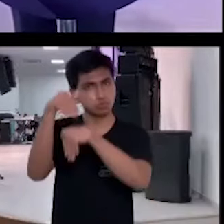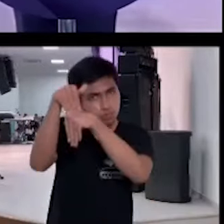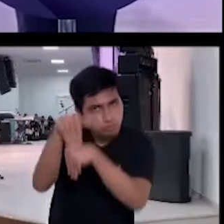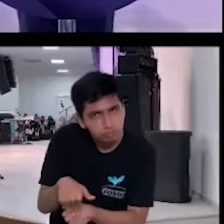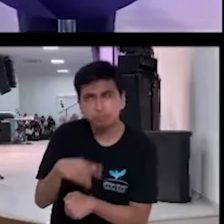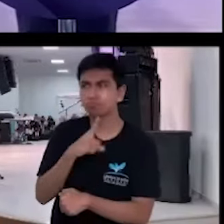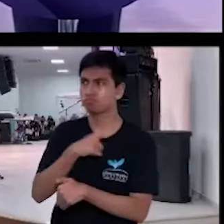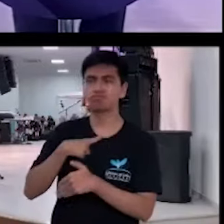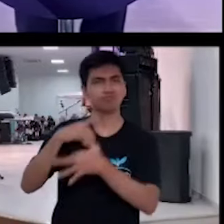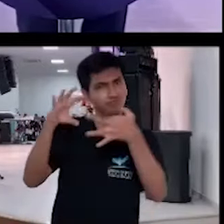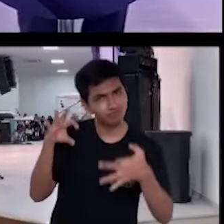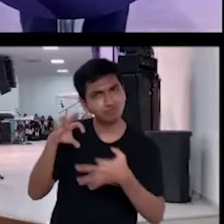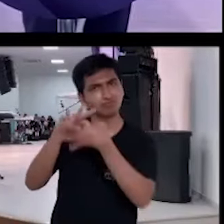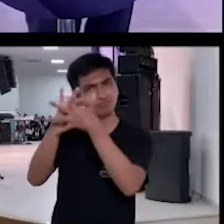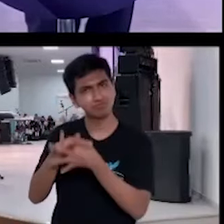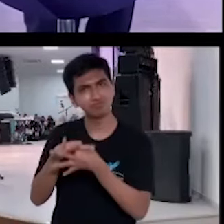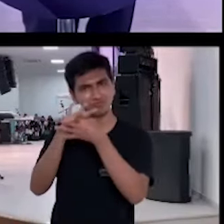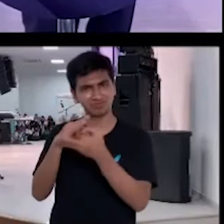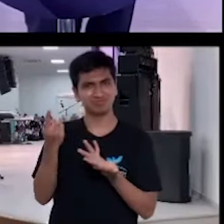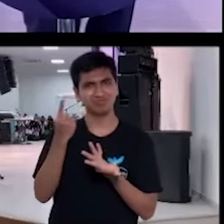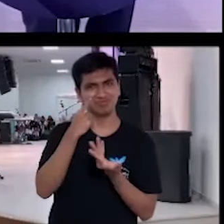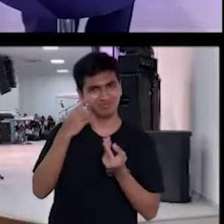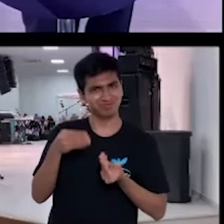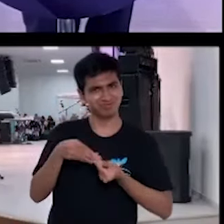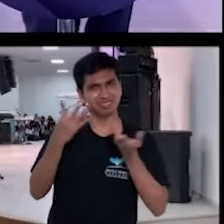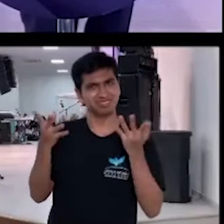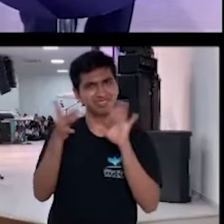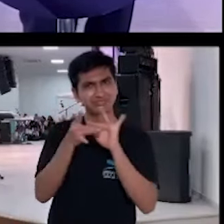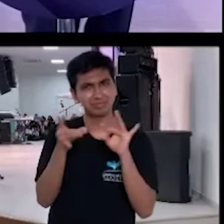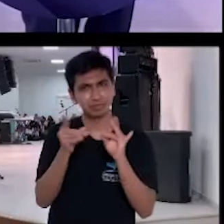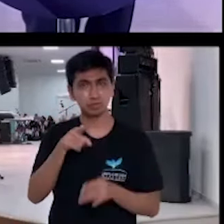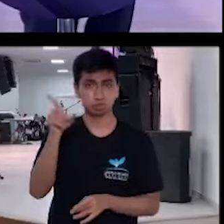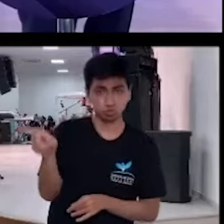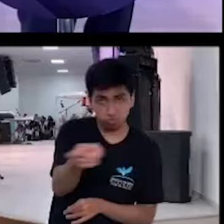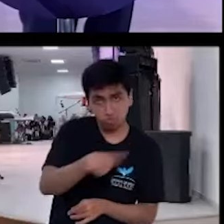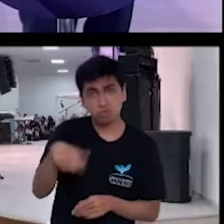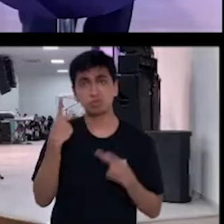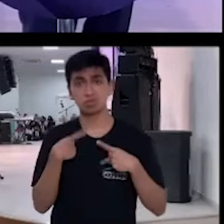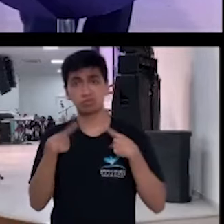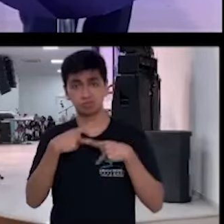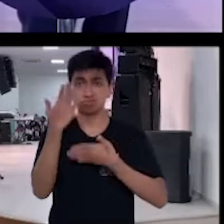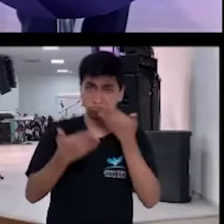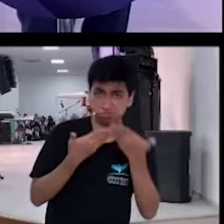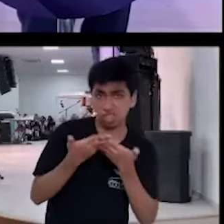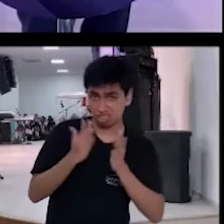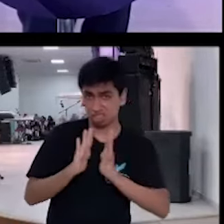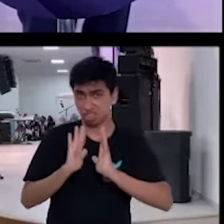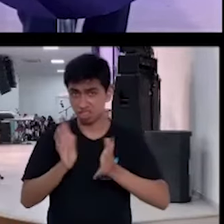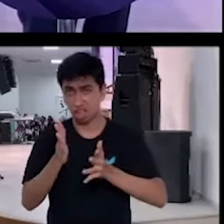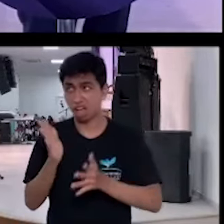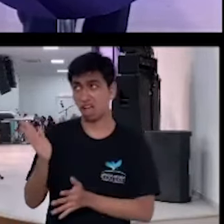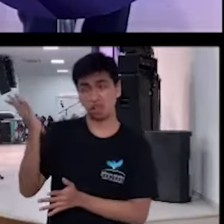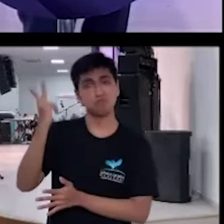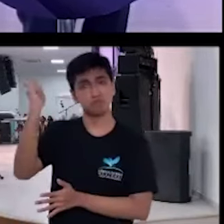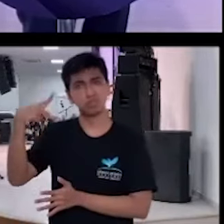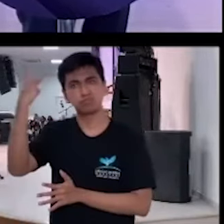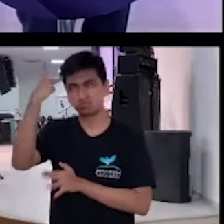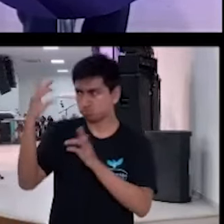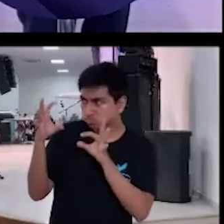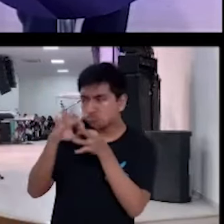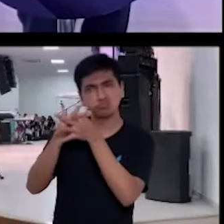la cobertura, ¿no? Obedeced a vuestros pastores y sujetaos a ellos, porque ellos velan